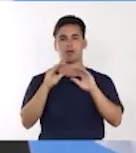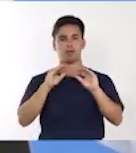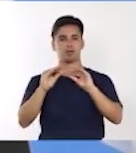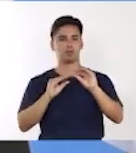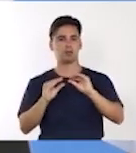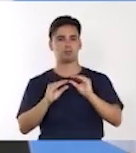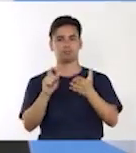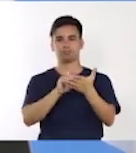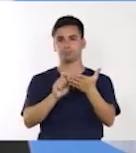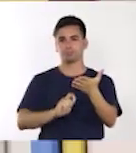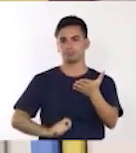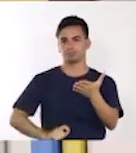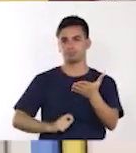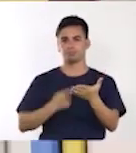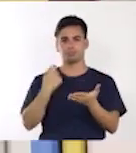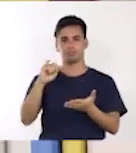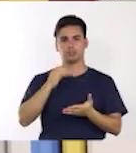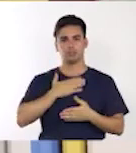casa.